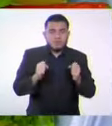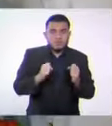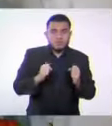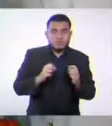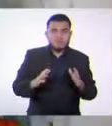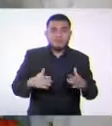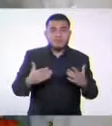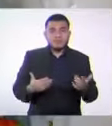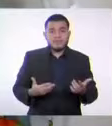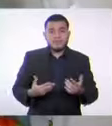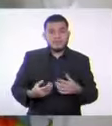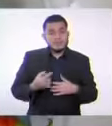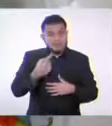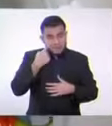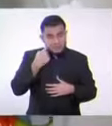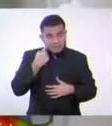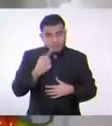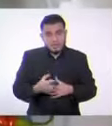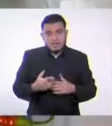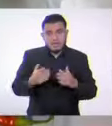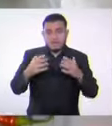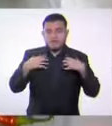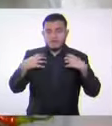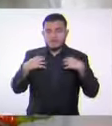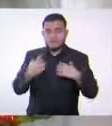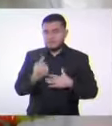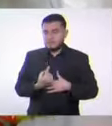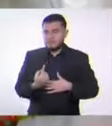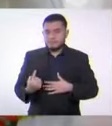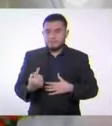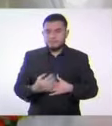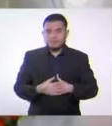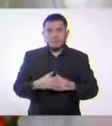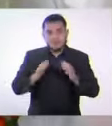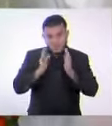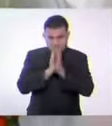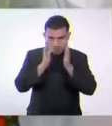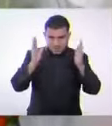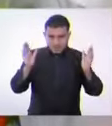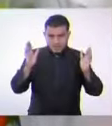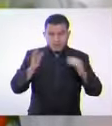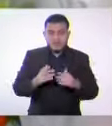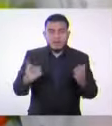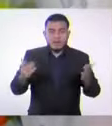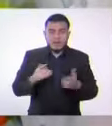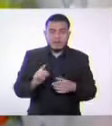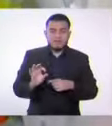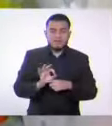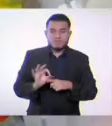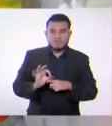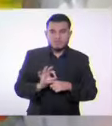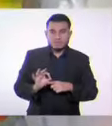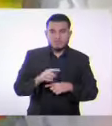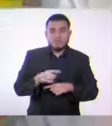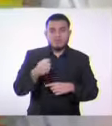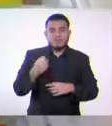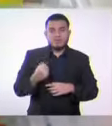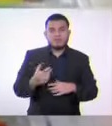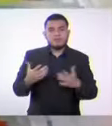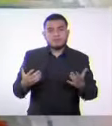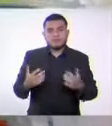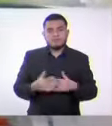y conservantes en la vida humana. En general, cumple funciones relevantes como